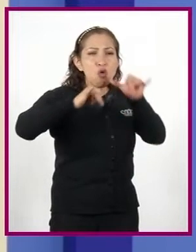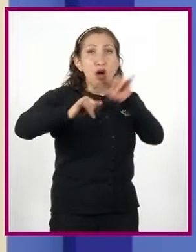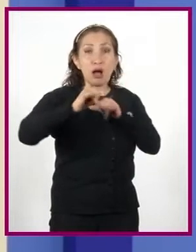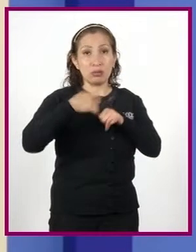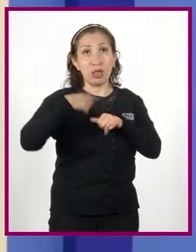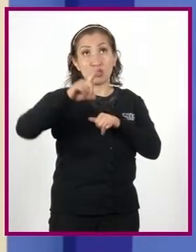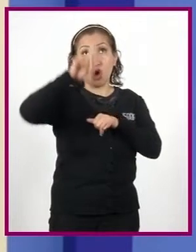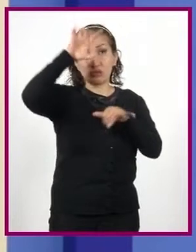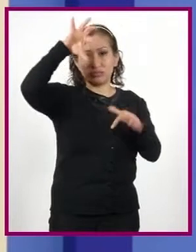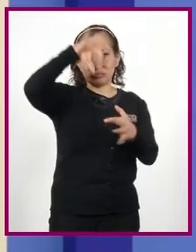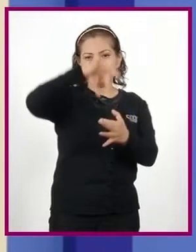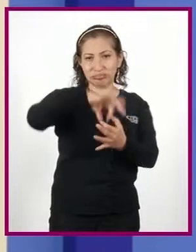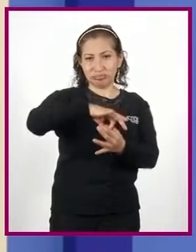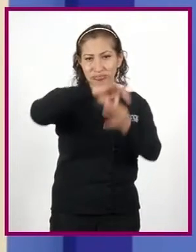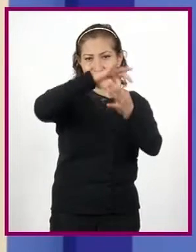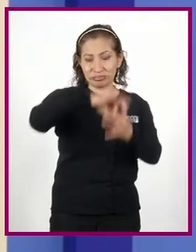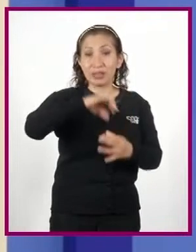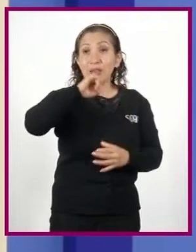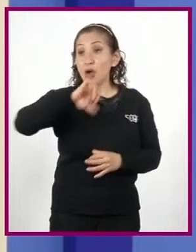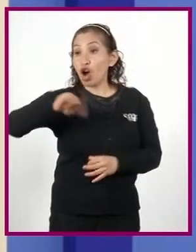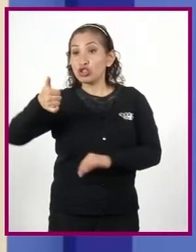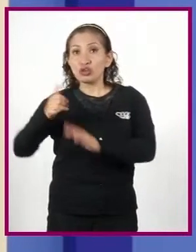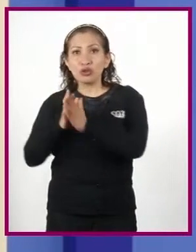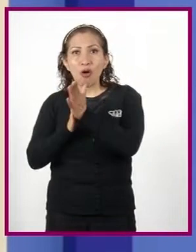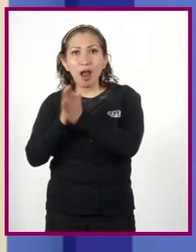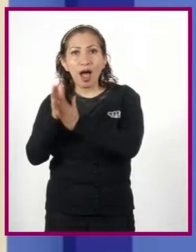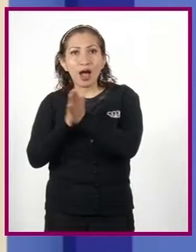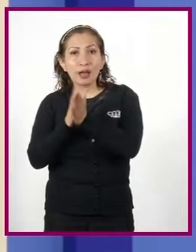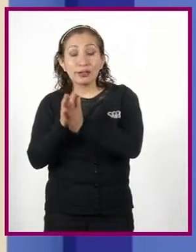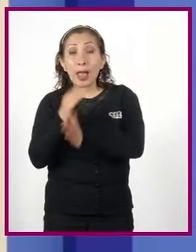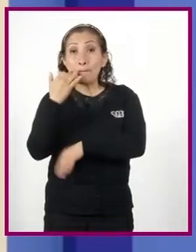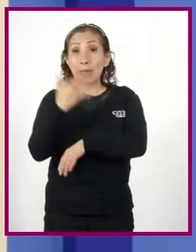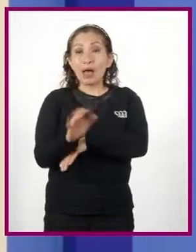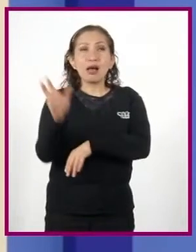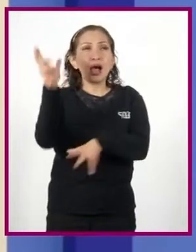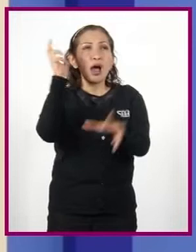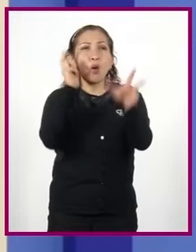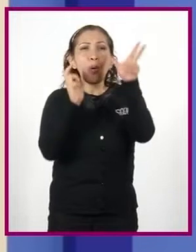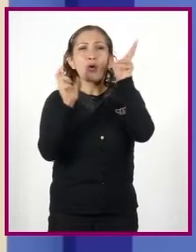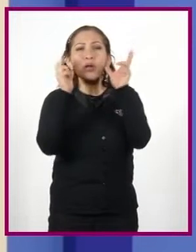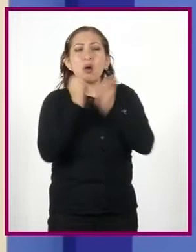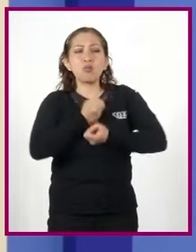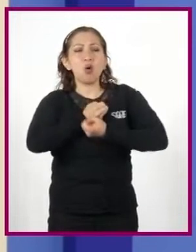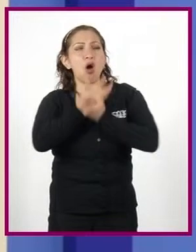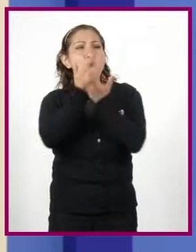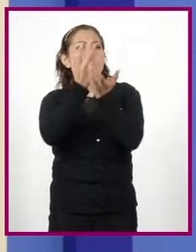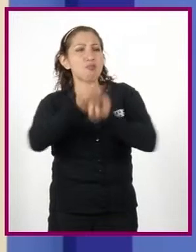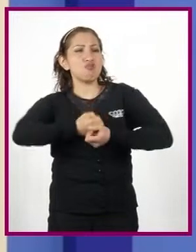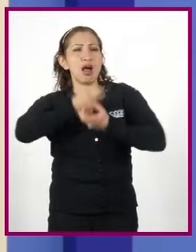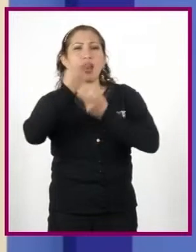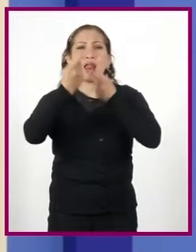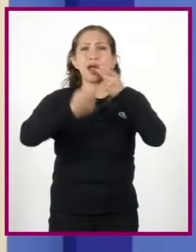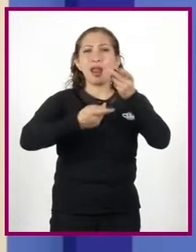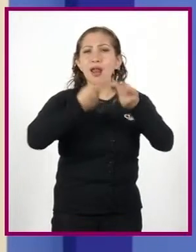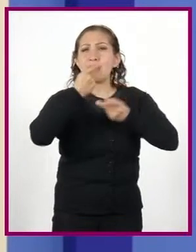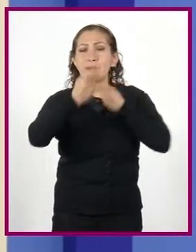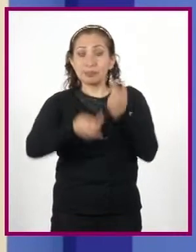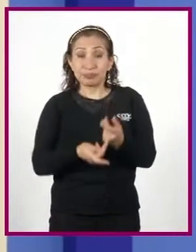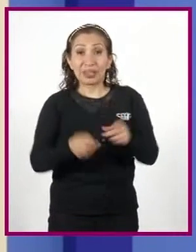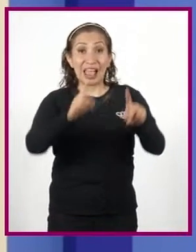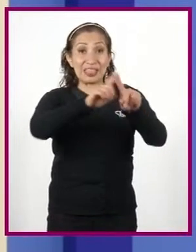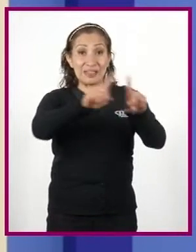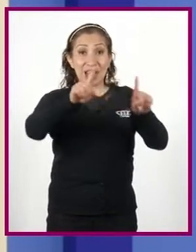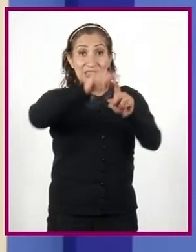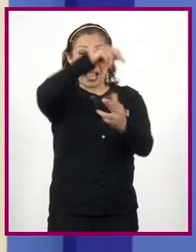dioses, y otros más tomaban chocolate, mientras escuchaban versos recitados. En